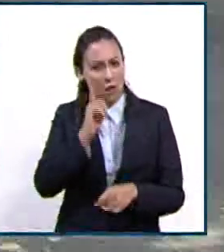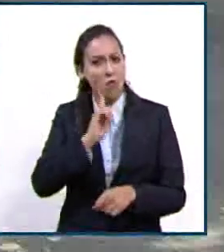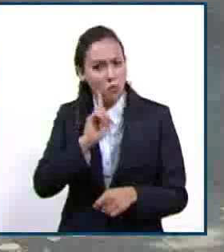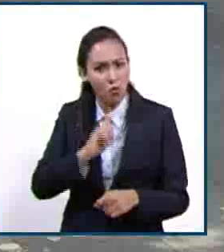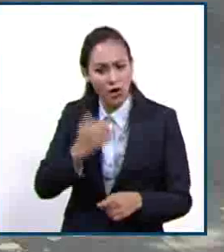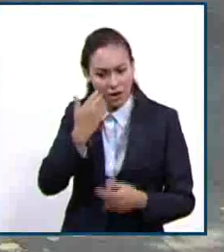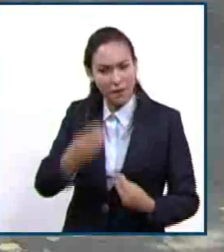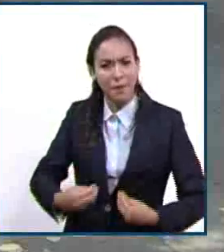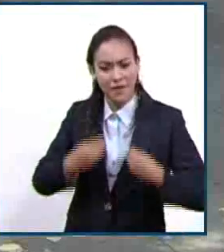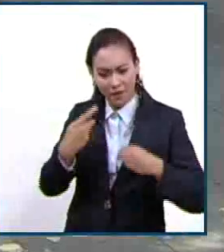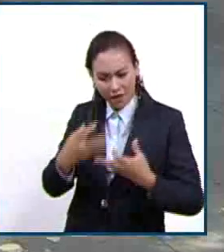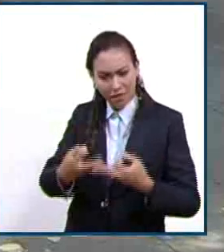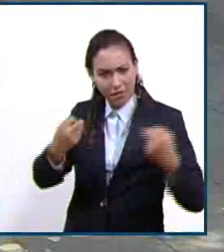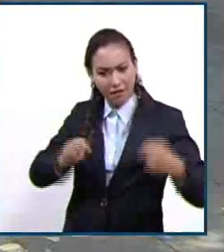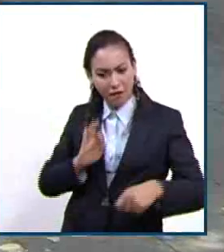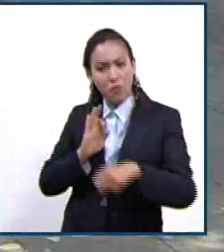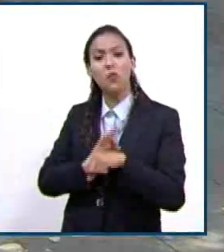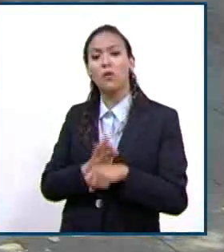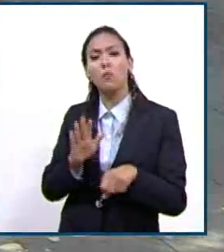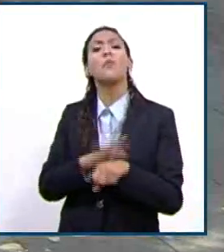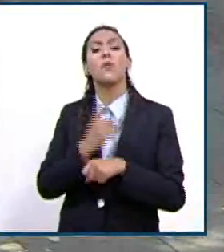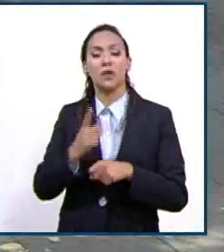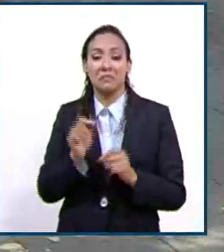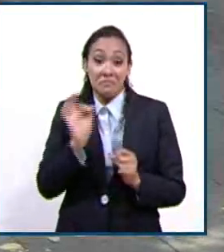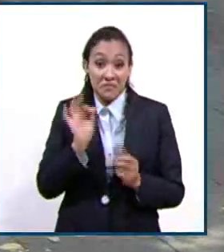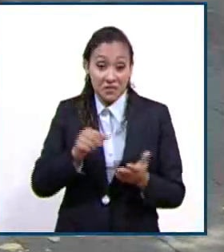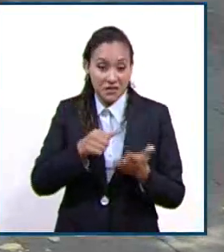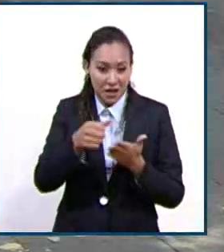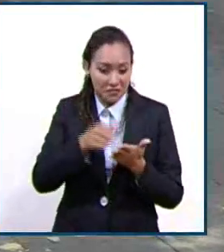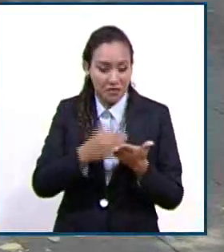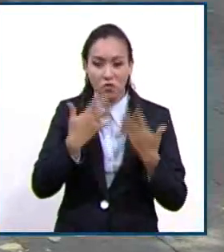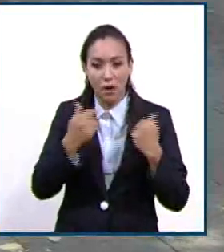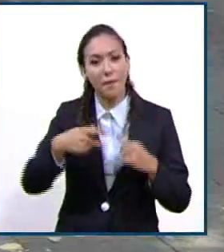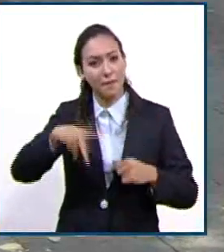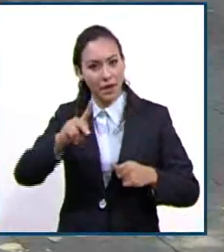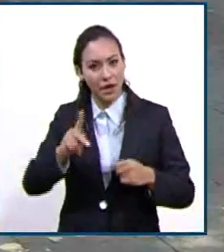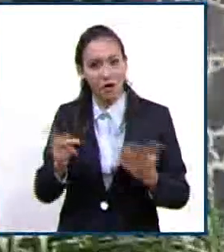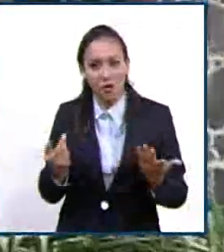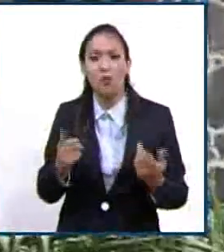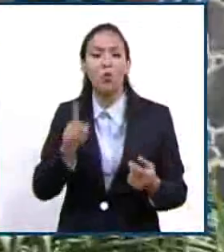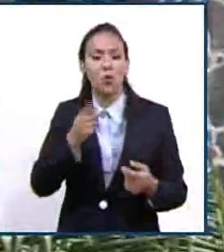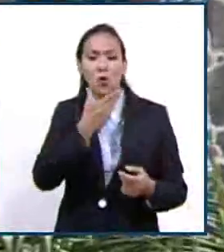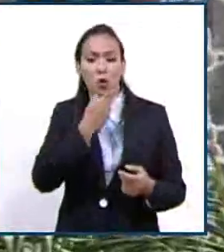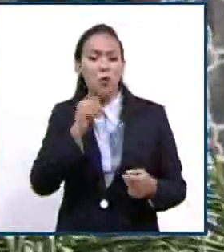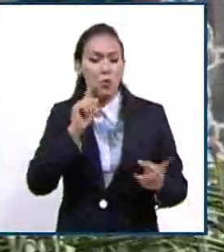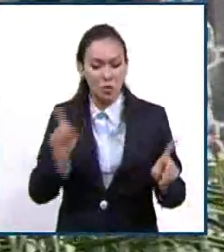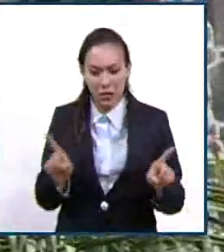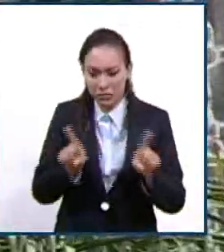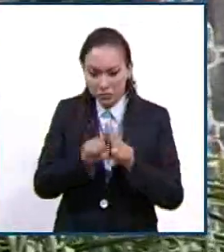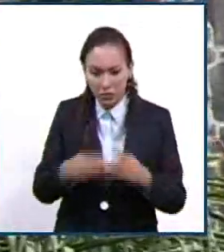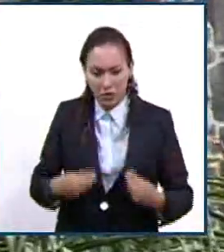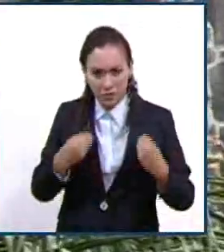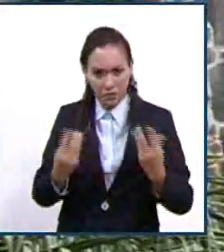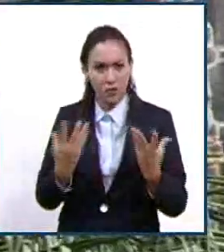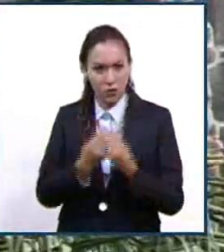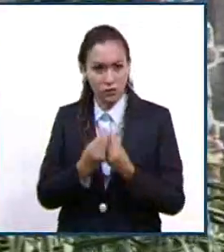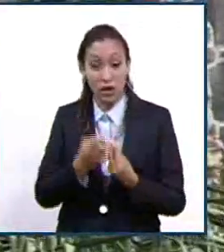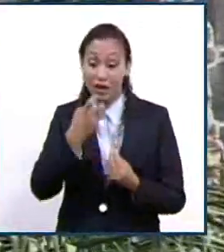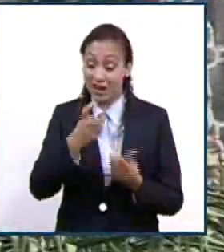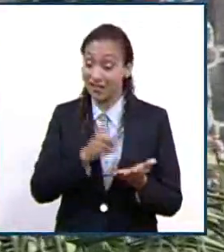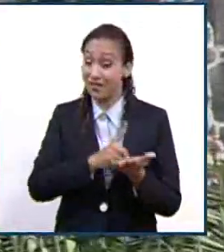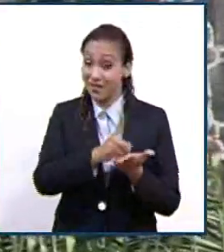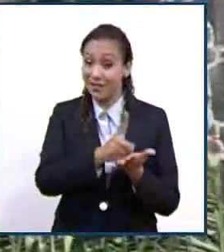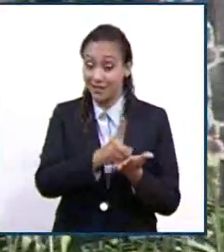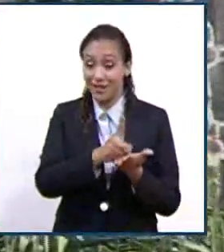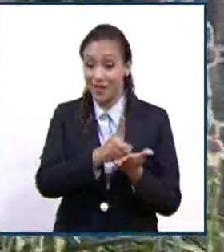que defiende, pues no se visibilizó la asimetría de poder entre la pareja, lo que viola los derechos de la mujer al no juzgarse